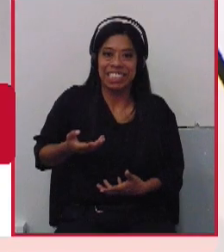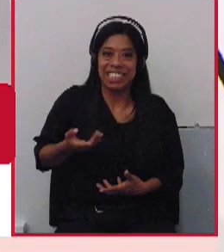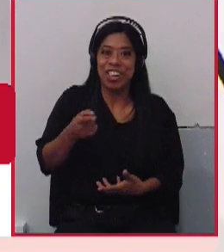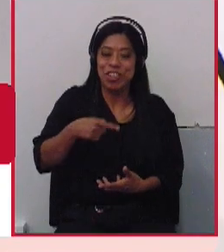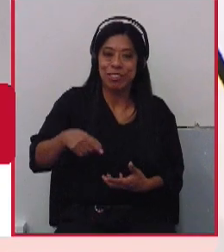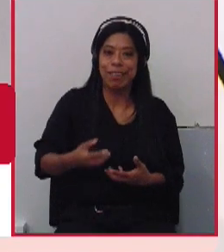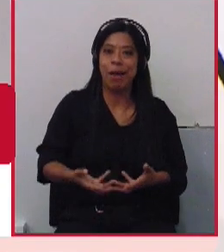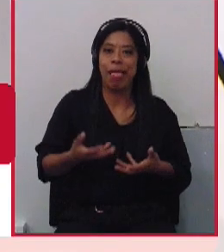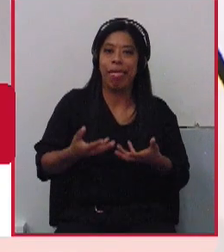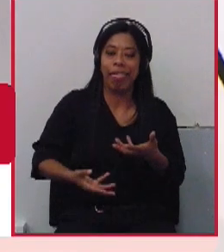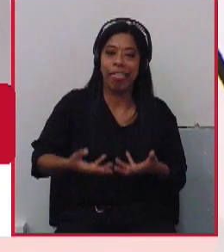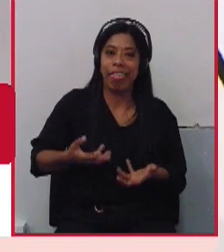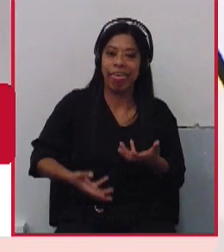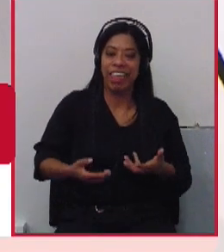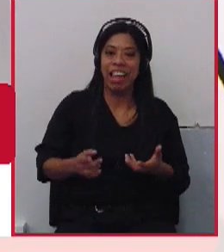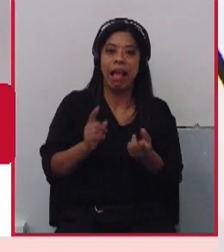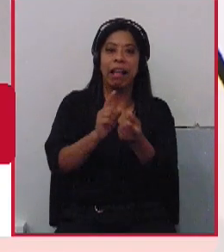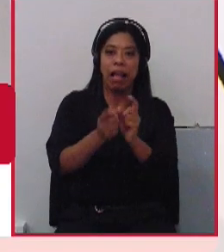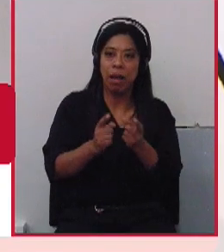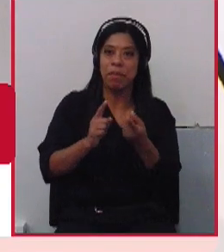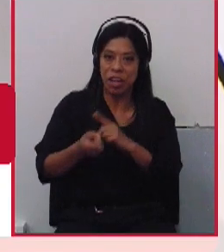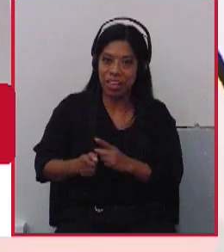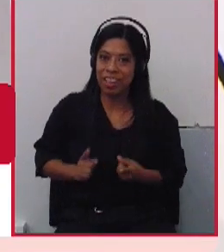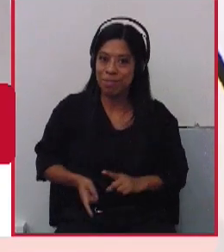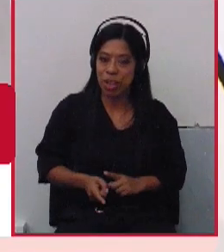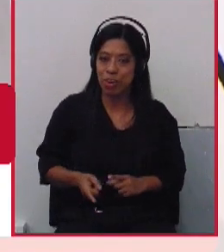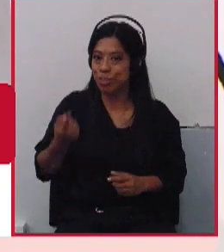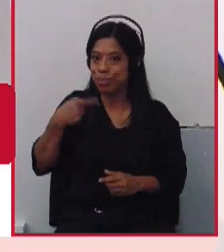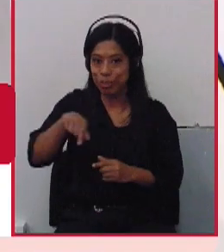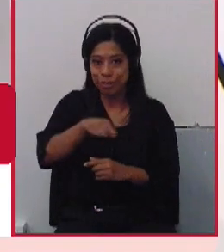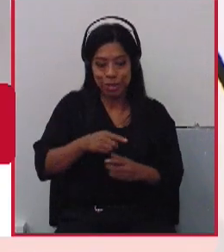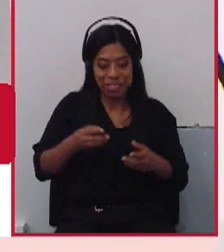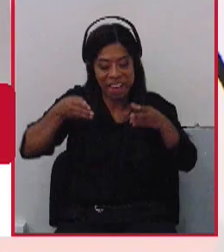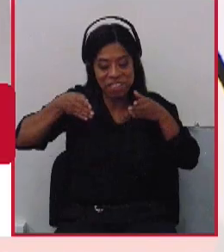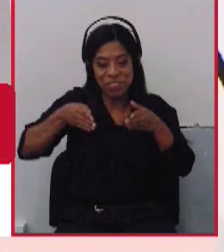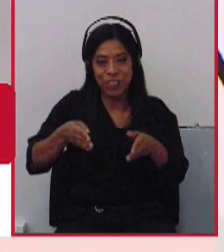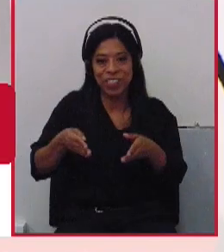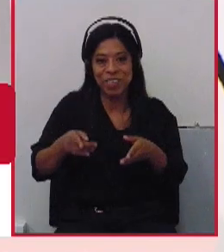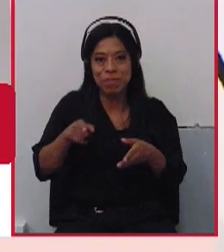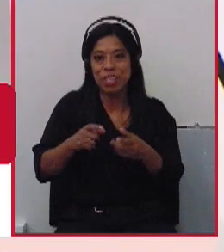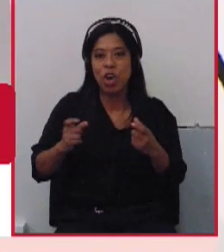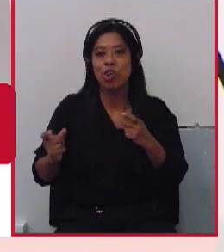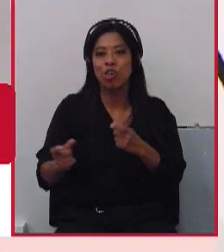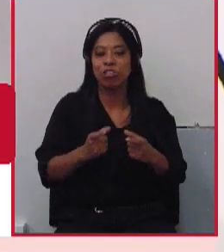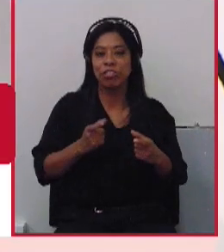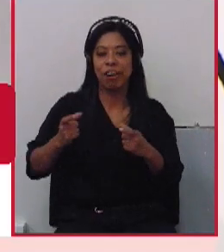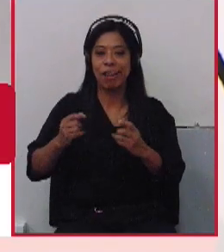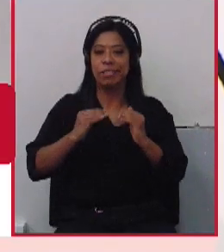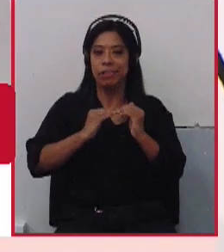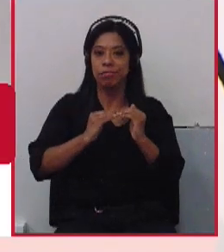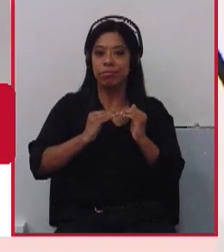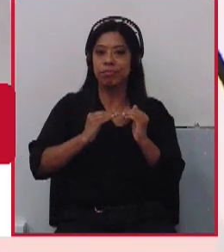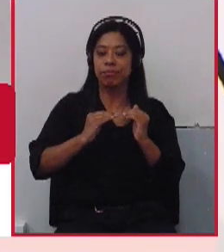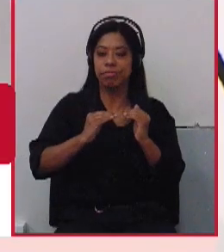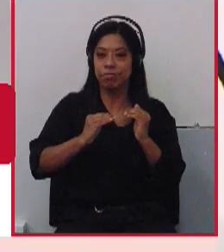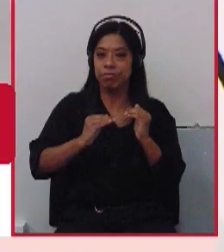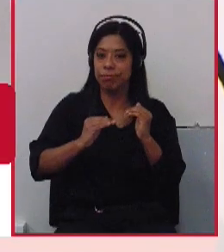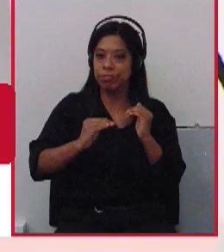entonces los espesadores tenían que cambiar. Entonces, dicho sea de paso, nosotros nos enfocamos también en controlar la estabilidad y